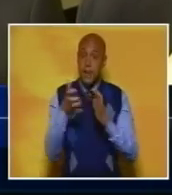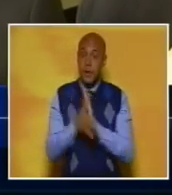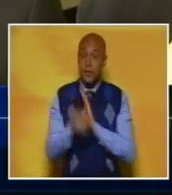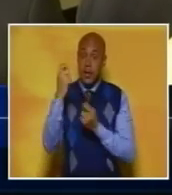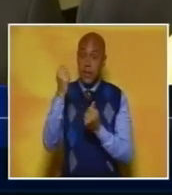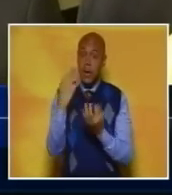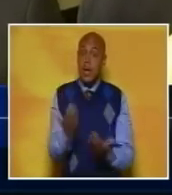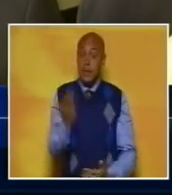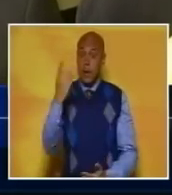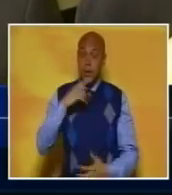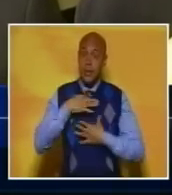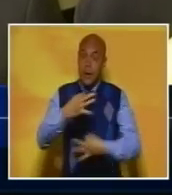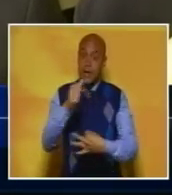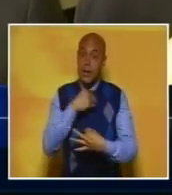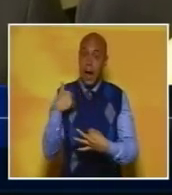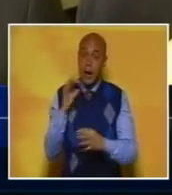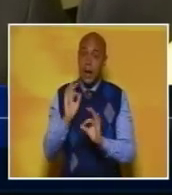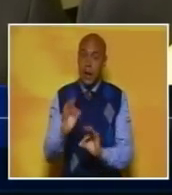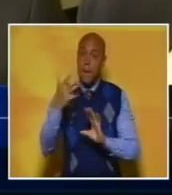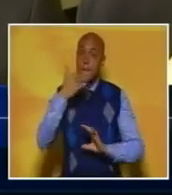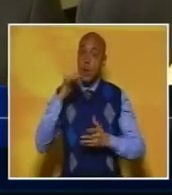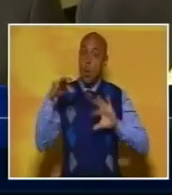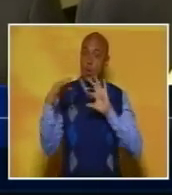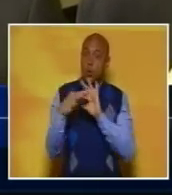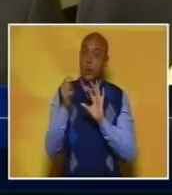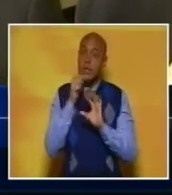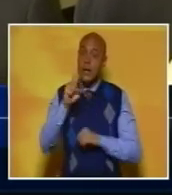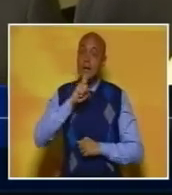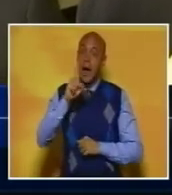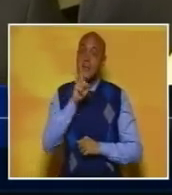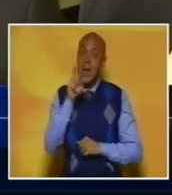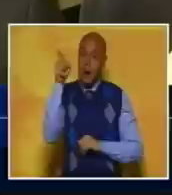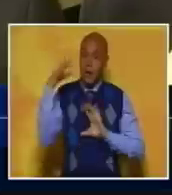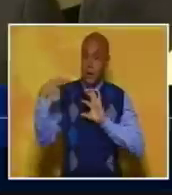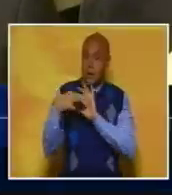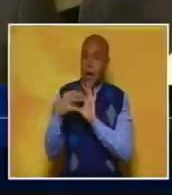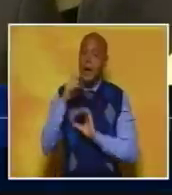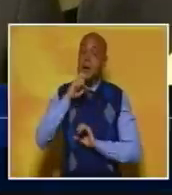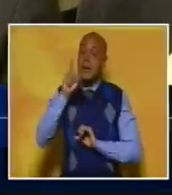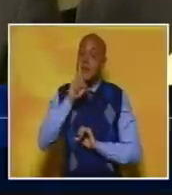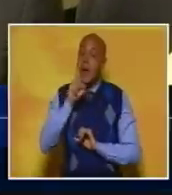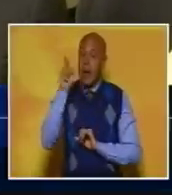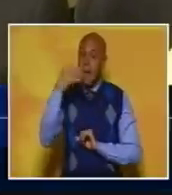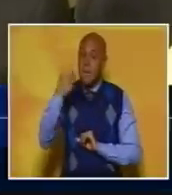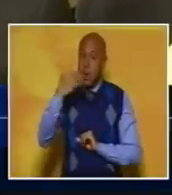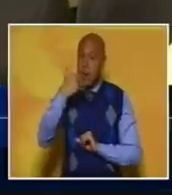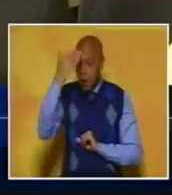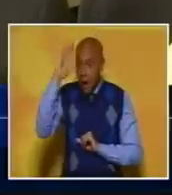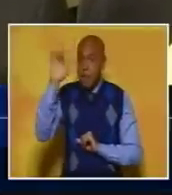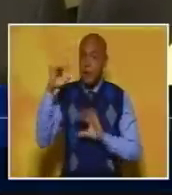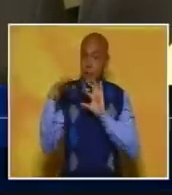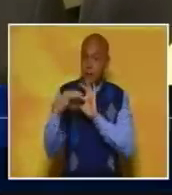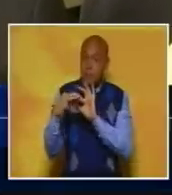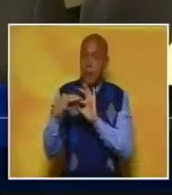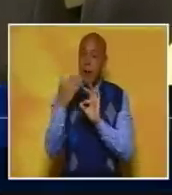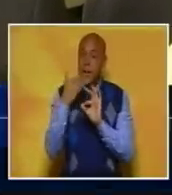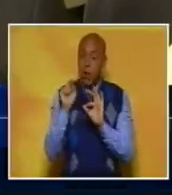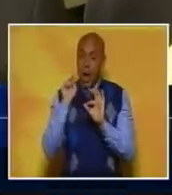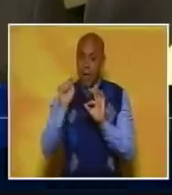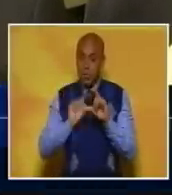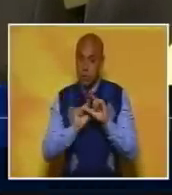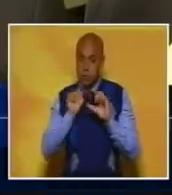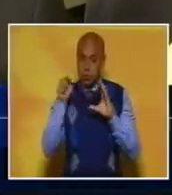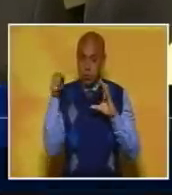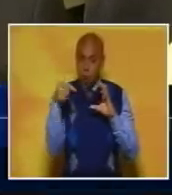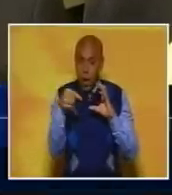está interesado en una ruta de construcción con Qatar, con el empresario catarí, desde allí a Asia lejana,